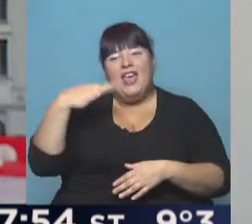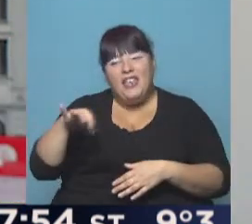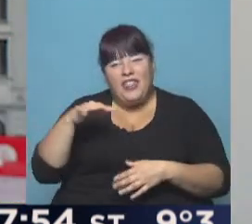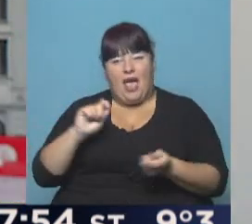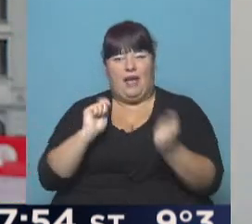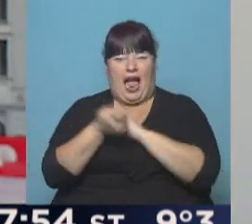aggiornarse el decreto